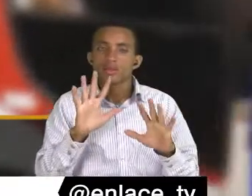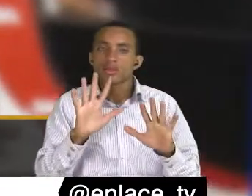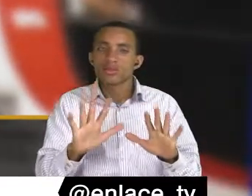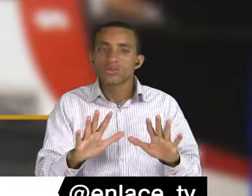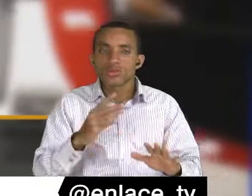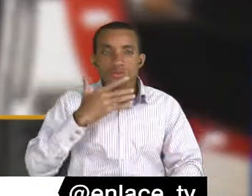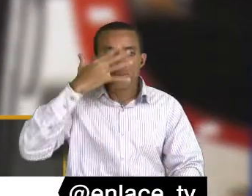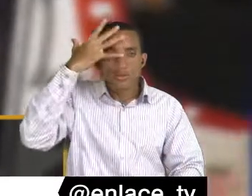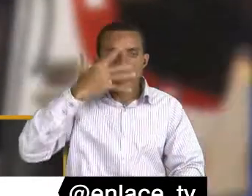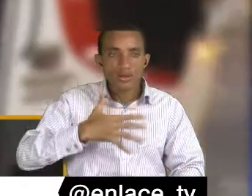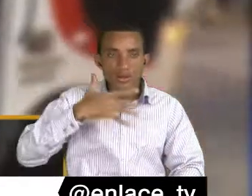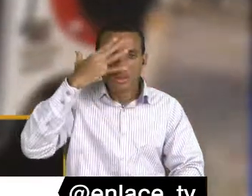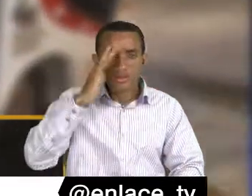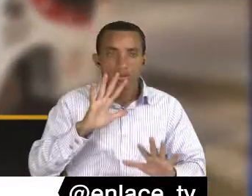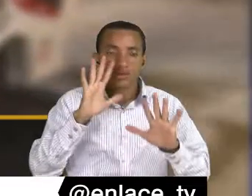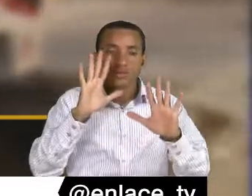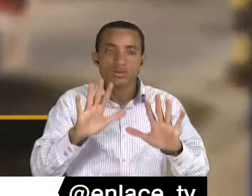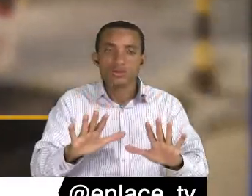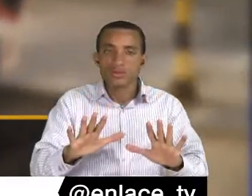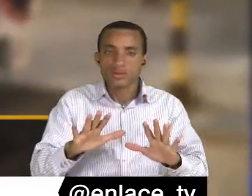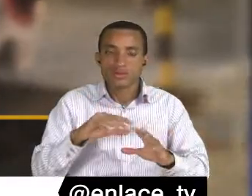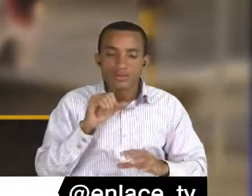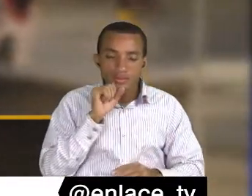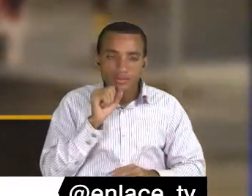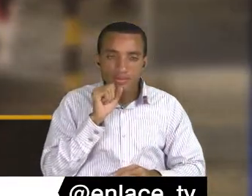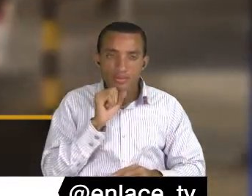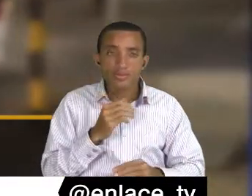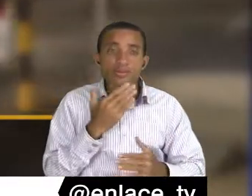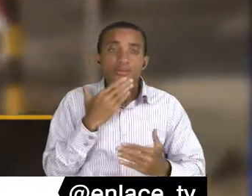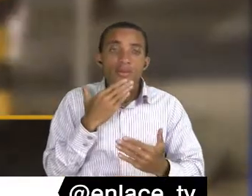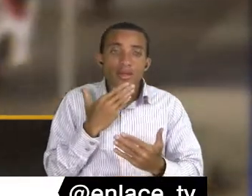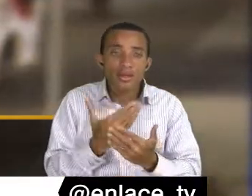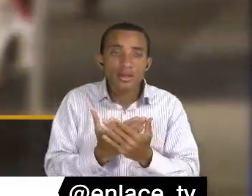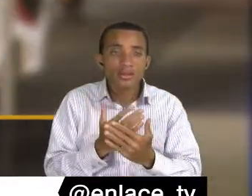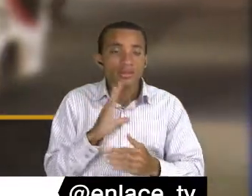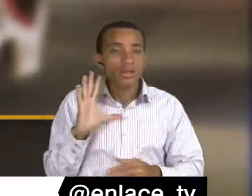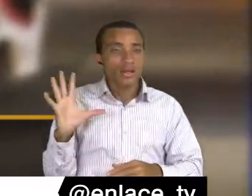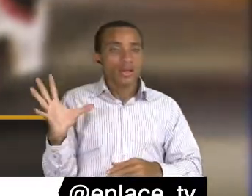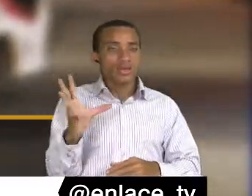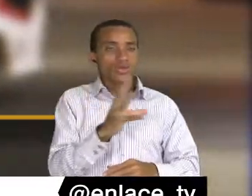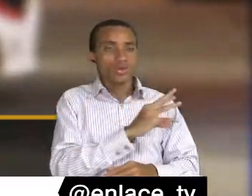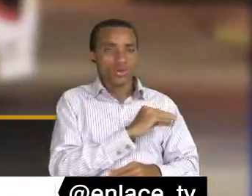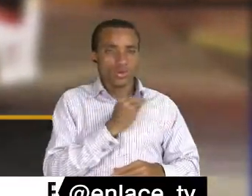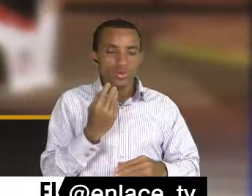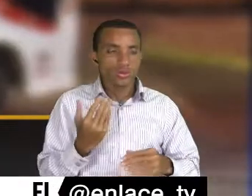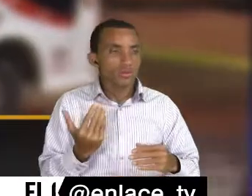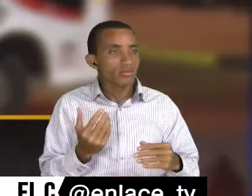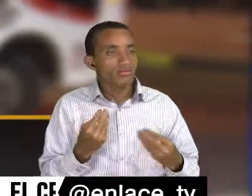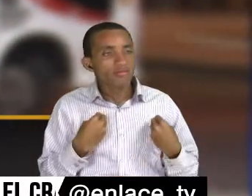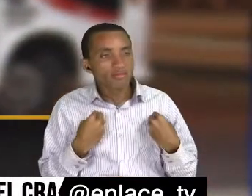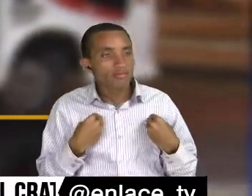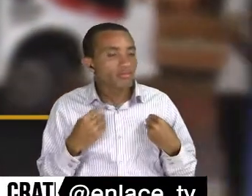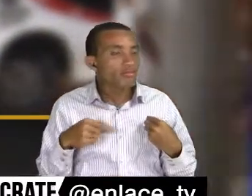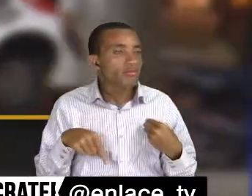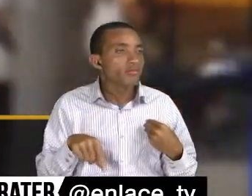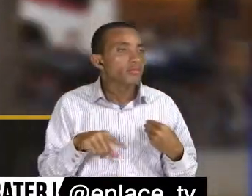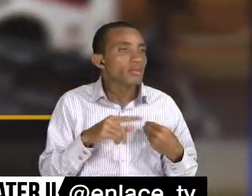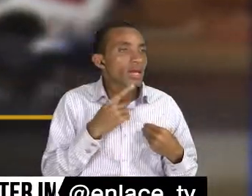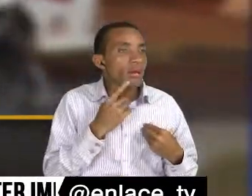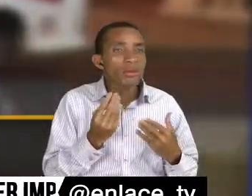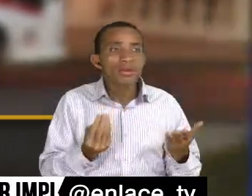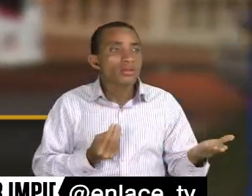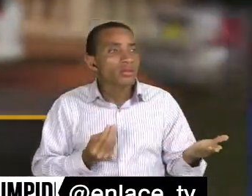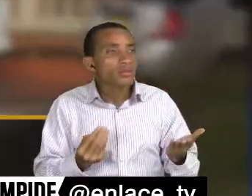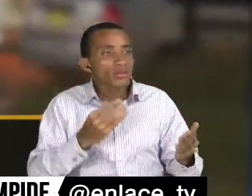del municipio de Barranca Bermeja. Nosotros le agradecemos a todos los habitantes que vean que los conductores no nos prestan el